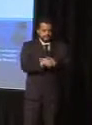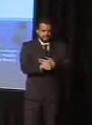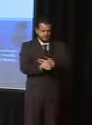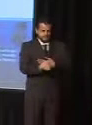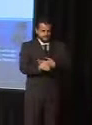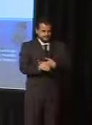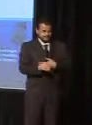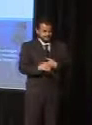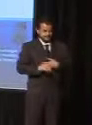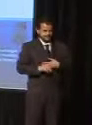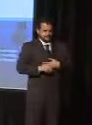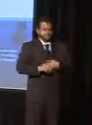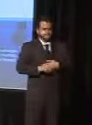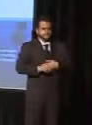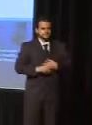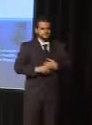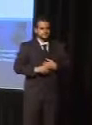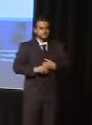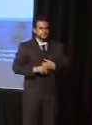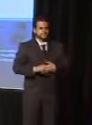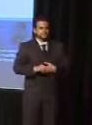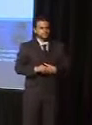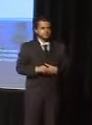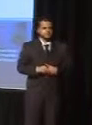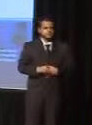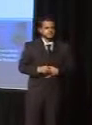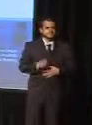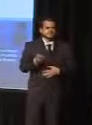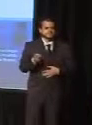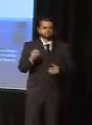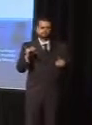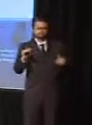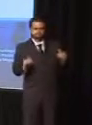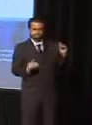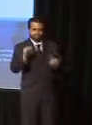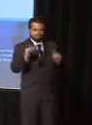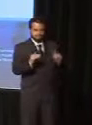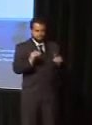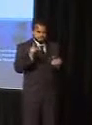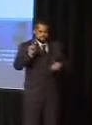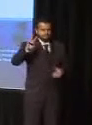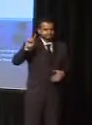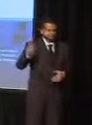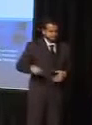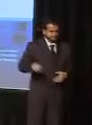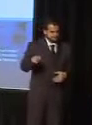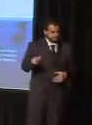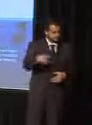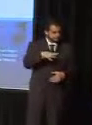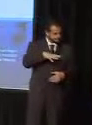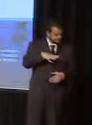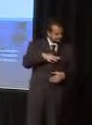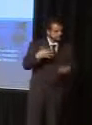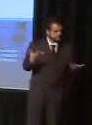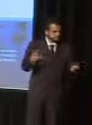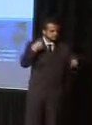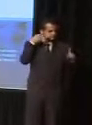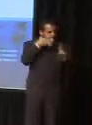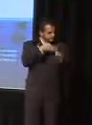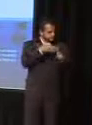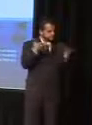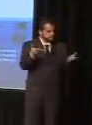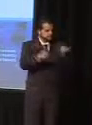sobre si estas esta regulación ha sido eficaz en el control del origen y del destino